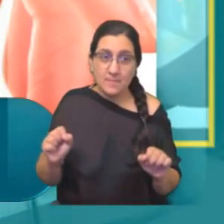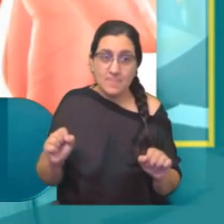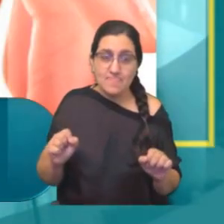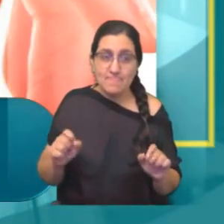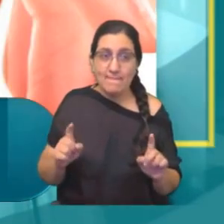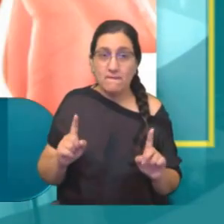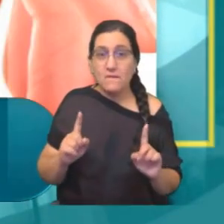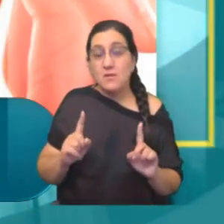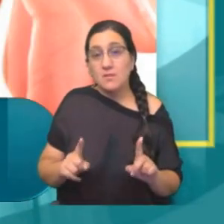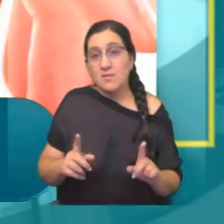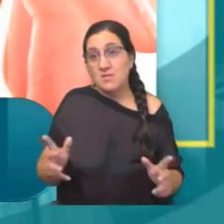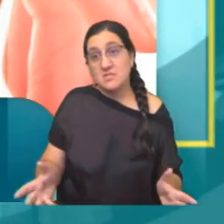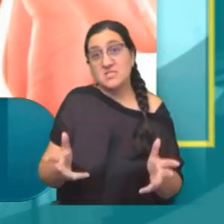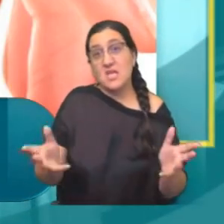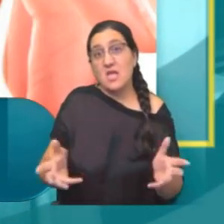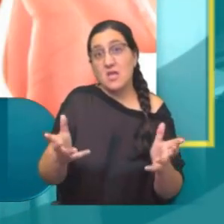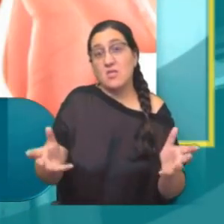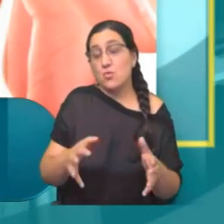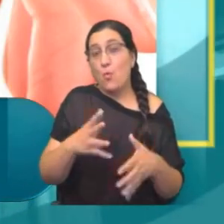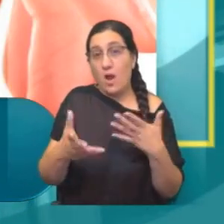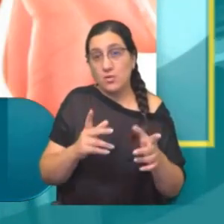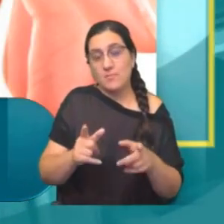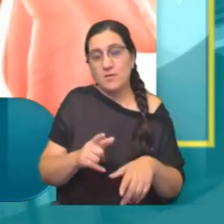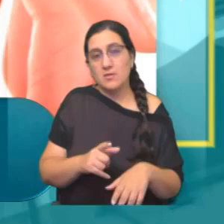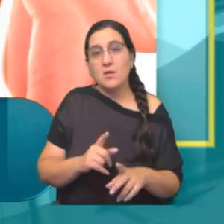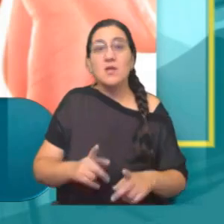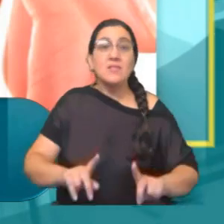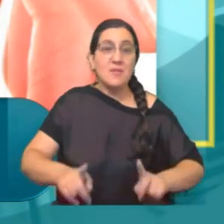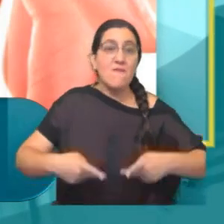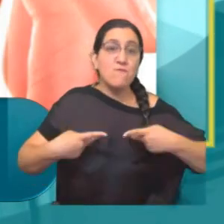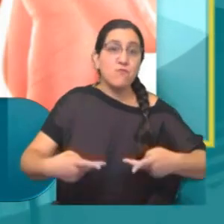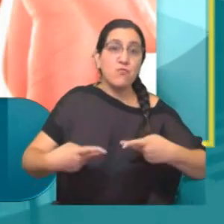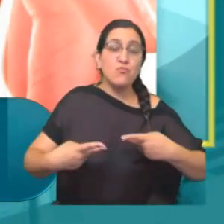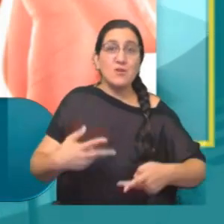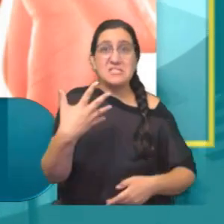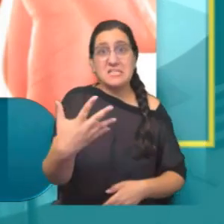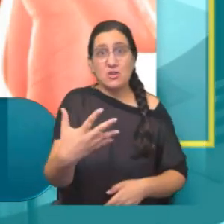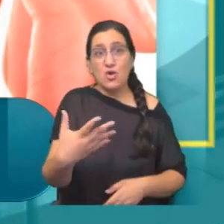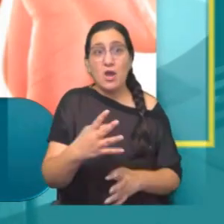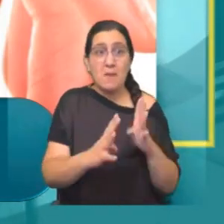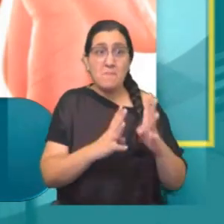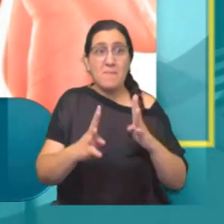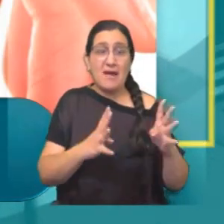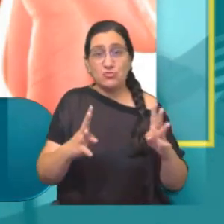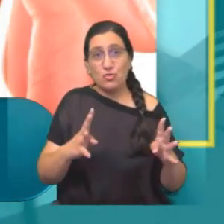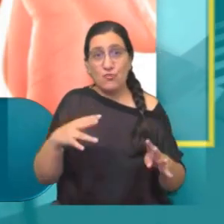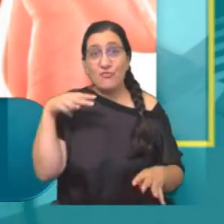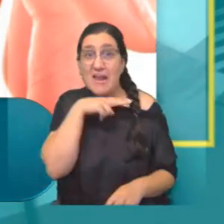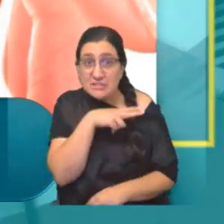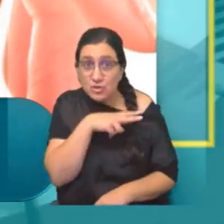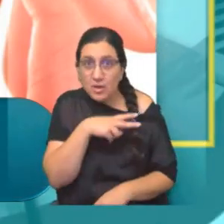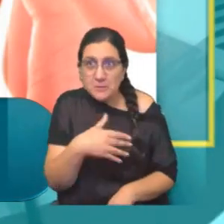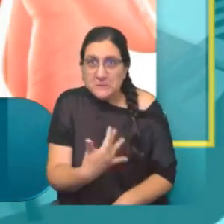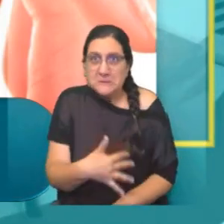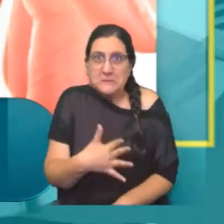en general, personas también que tuvieron situaciones de incendio. El fútbol 5, el deporte sintético, quema como loco. Exacto, qué buen aporte es el pasto capaz